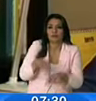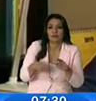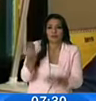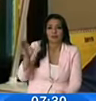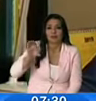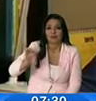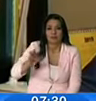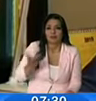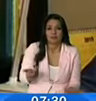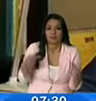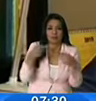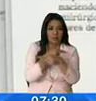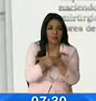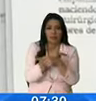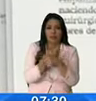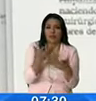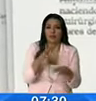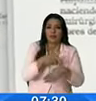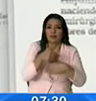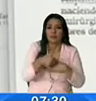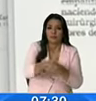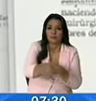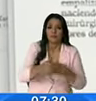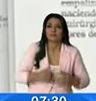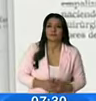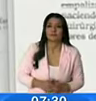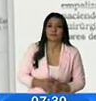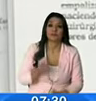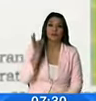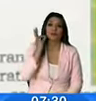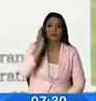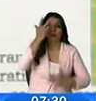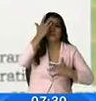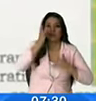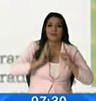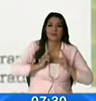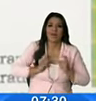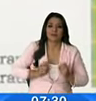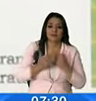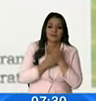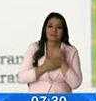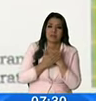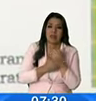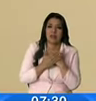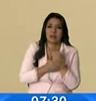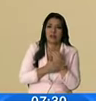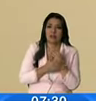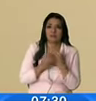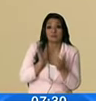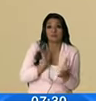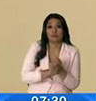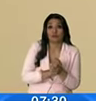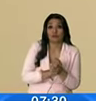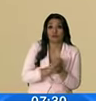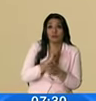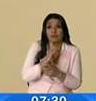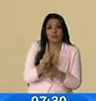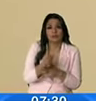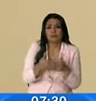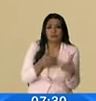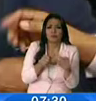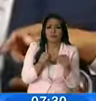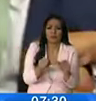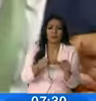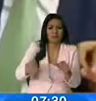no tiene ni siquiera sentido cronológico. Carolina Astudillo padece cáncer de piel y aún así, afirma su esposo, permaneció en